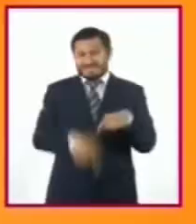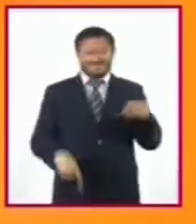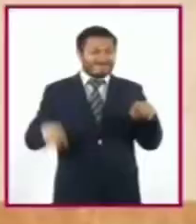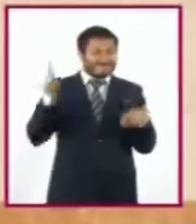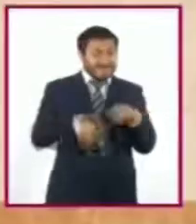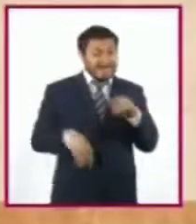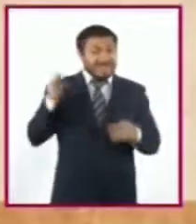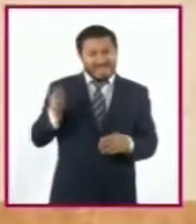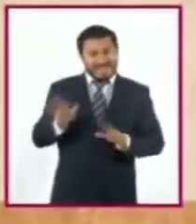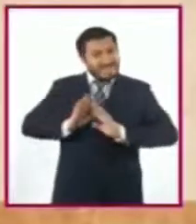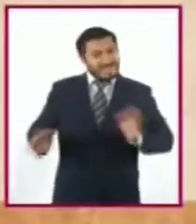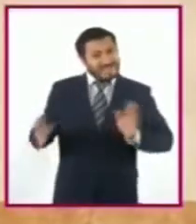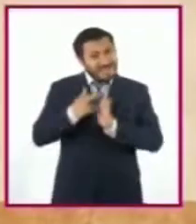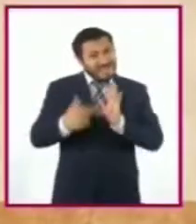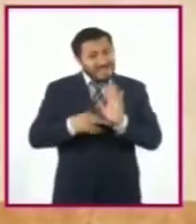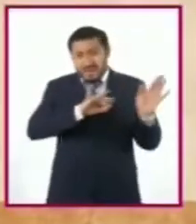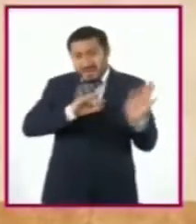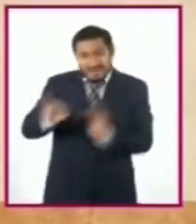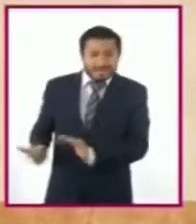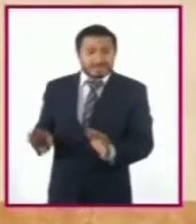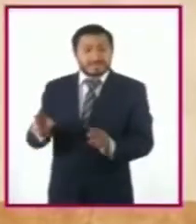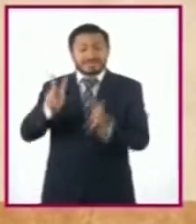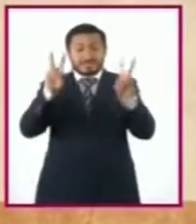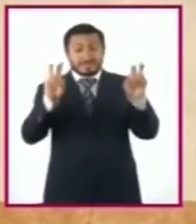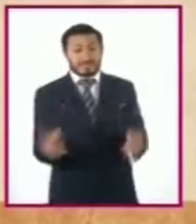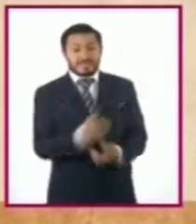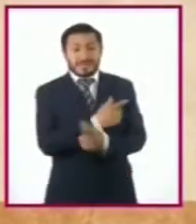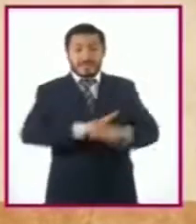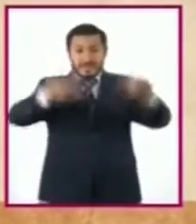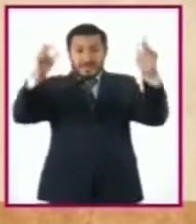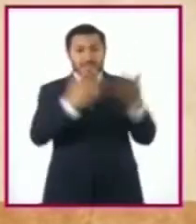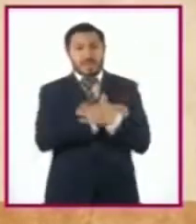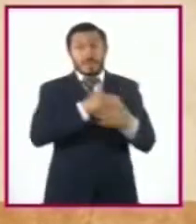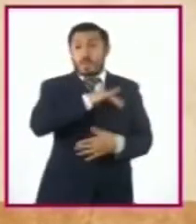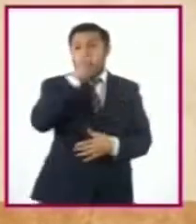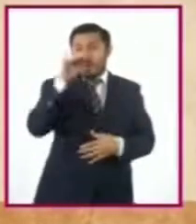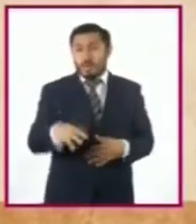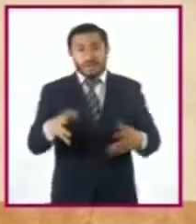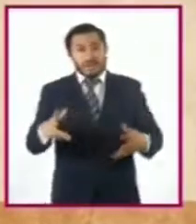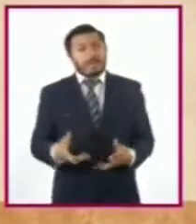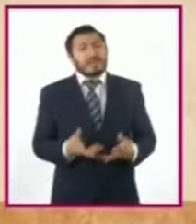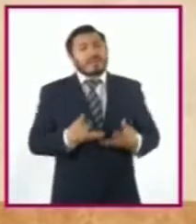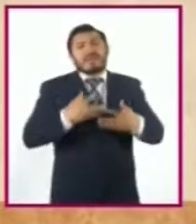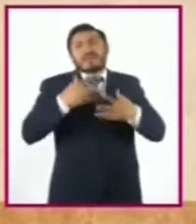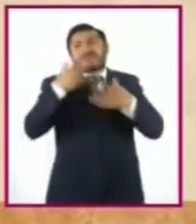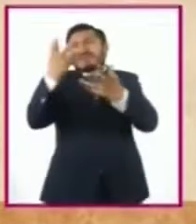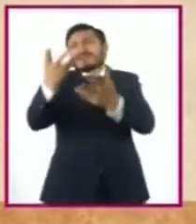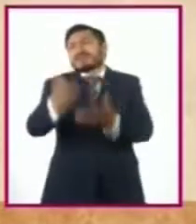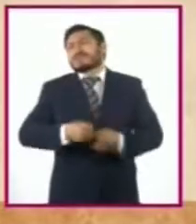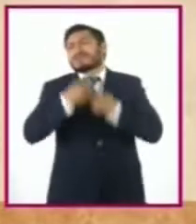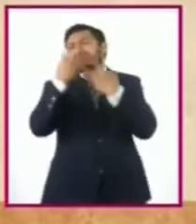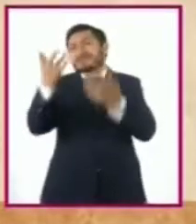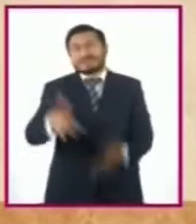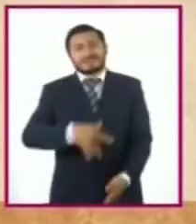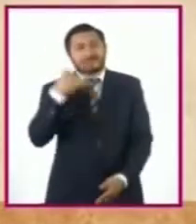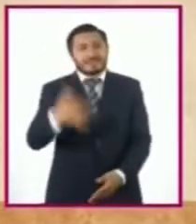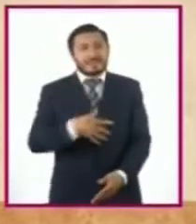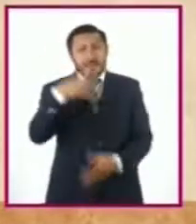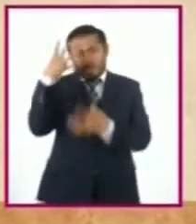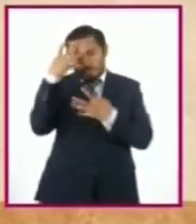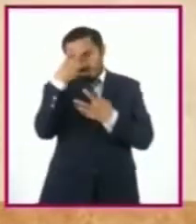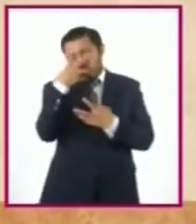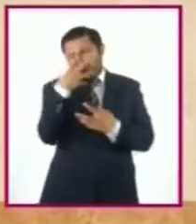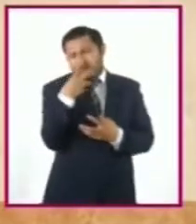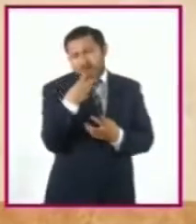aceptadas. Sus temas fueron la libertad, el amor, la muerte, la exaltación de sentimientos, la nostalgia y la